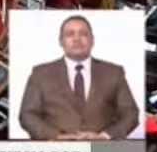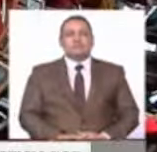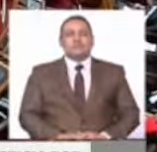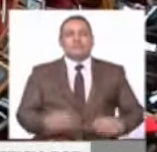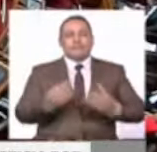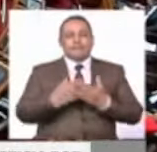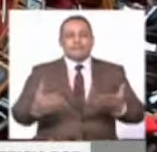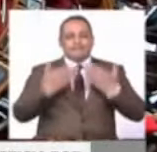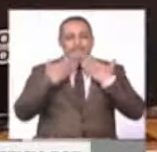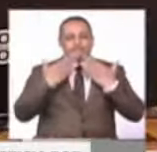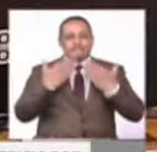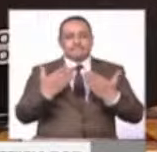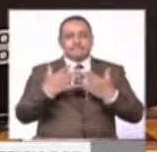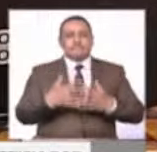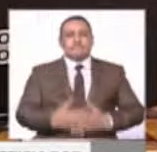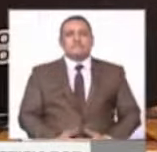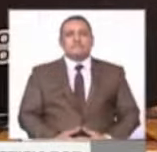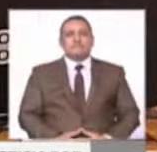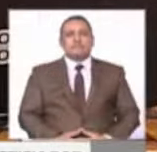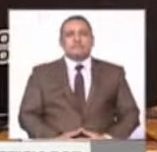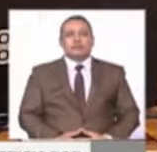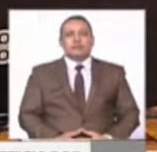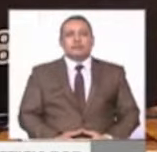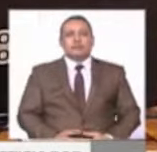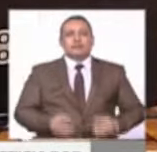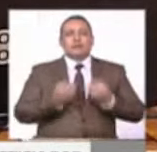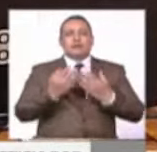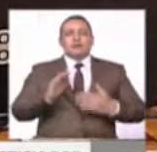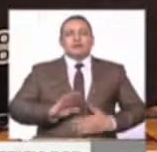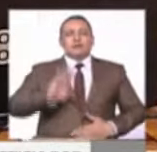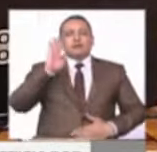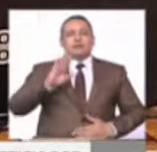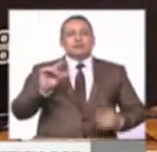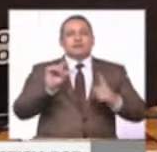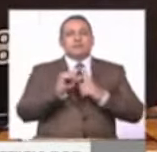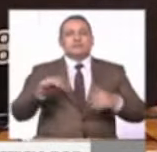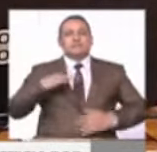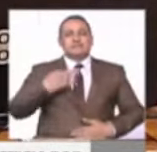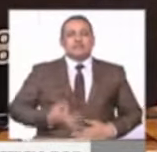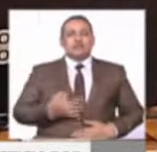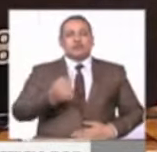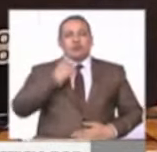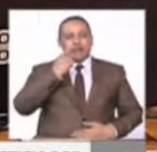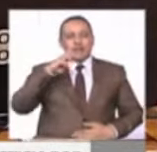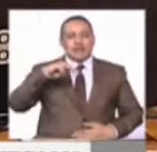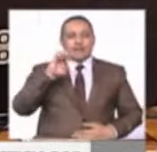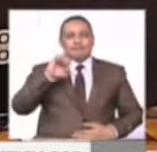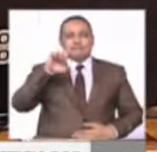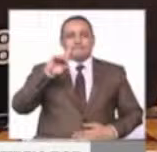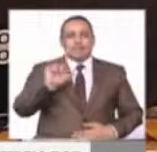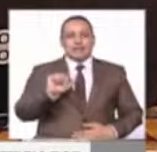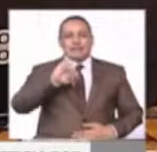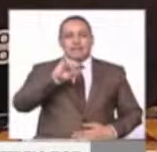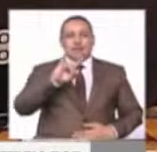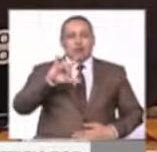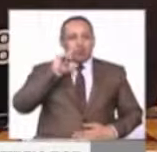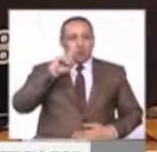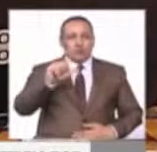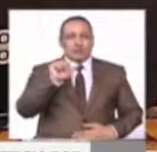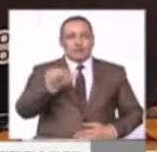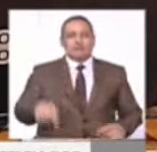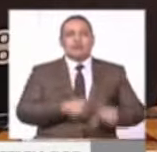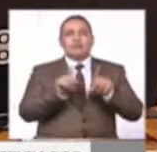Gracias congresista tiene la palabra la señora Imelda Julia tumialán